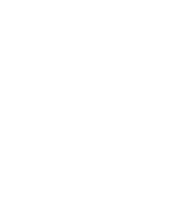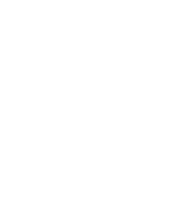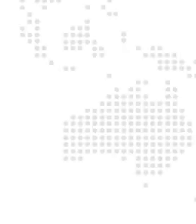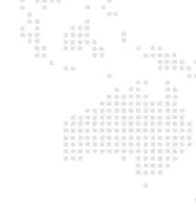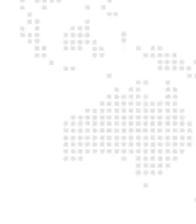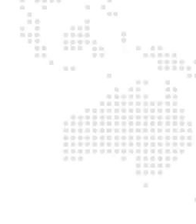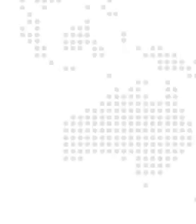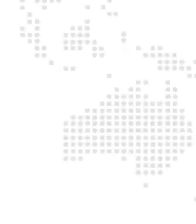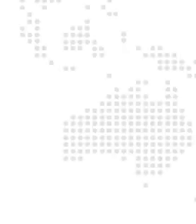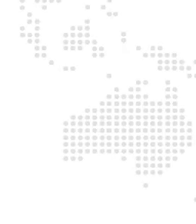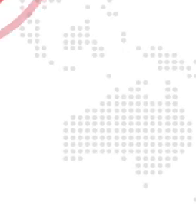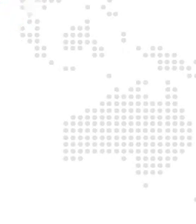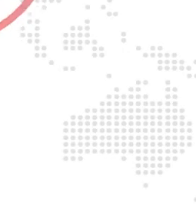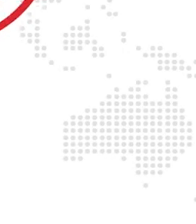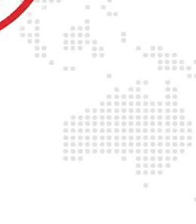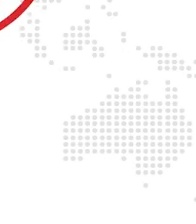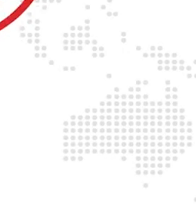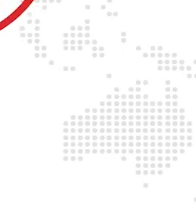pesadas